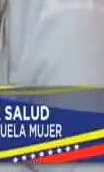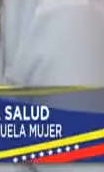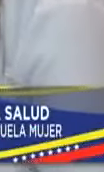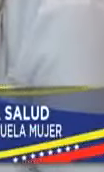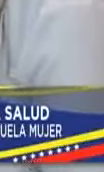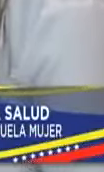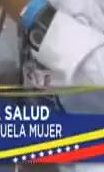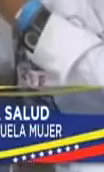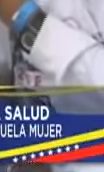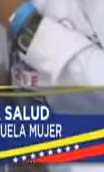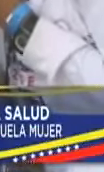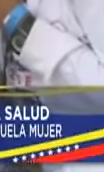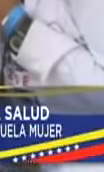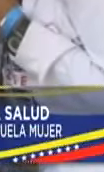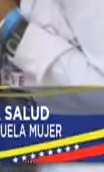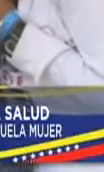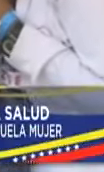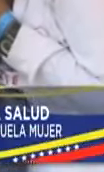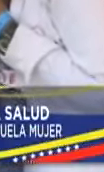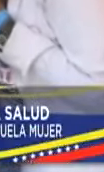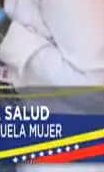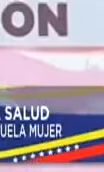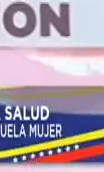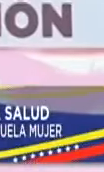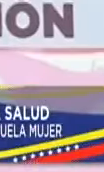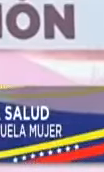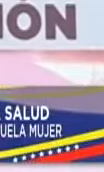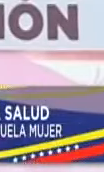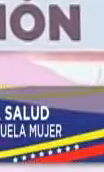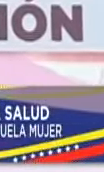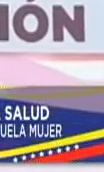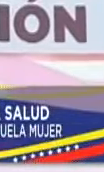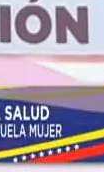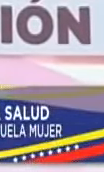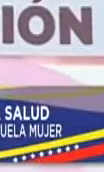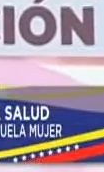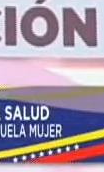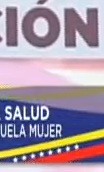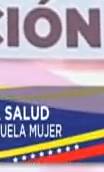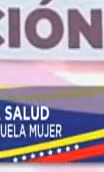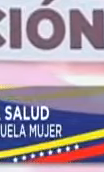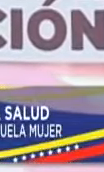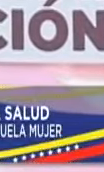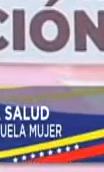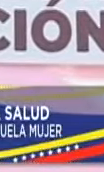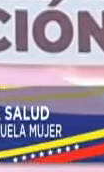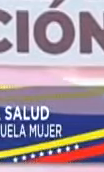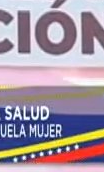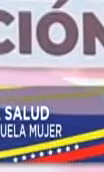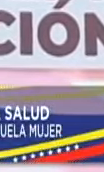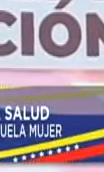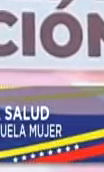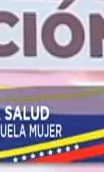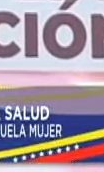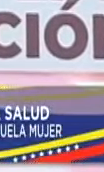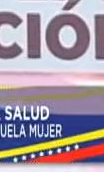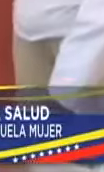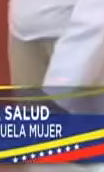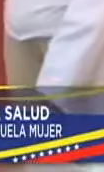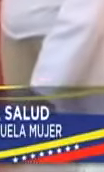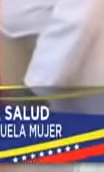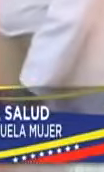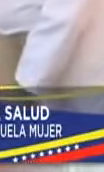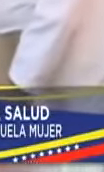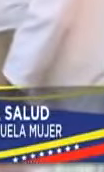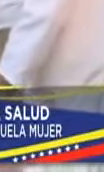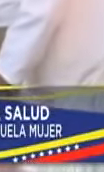compañía de la primera combatiente de la República Bolivariana de Venezuela, la doctora Cilia Flores de Maduro. El presidente Nicolás